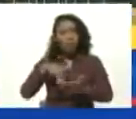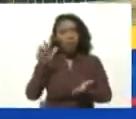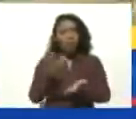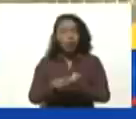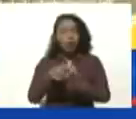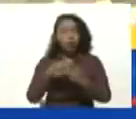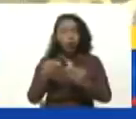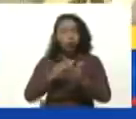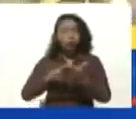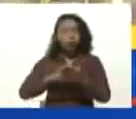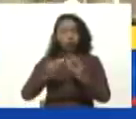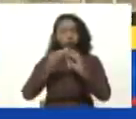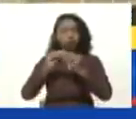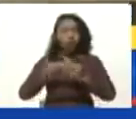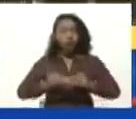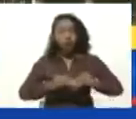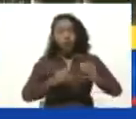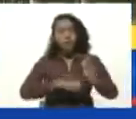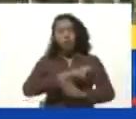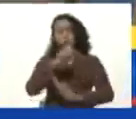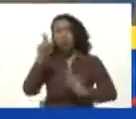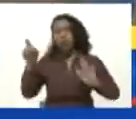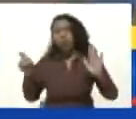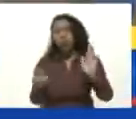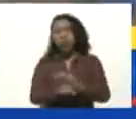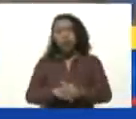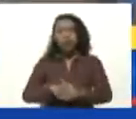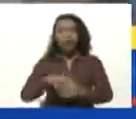para recuperar el aula magna completa, de pe a pa,